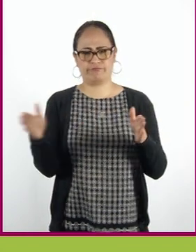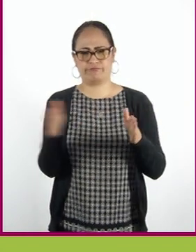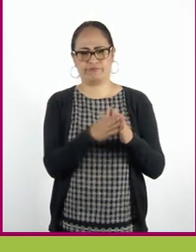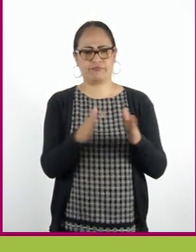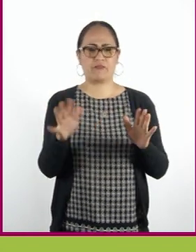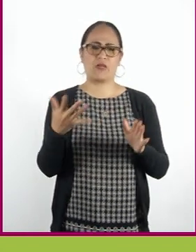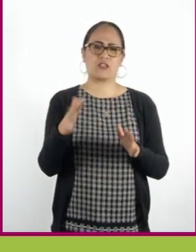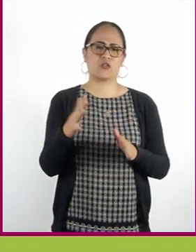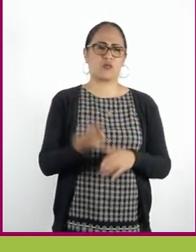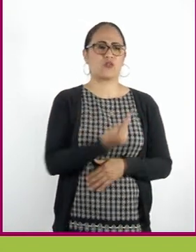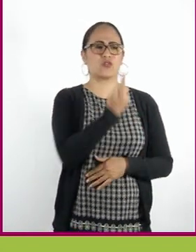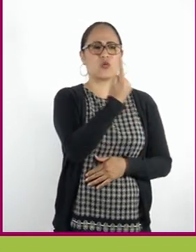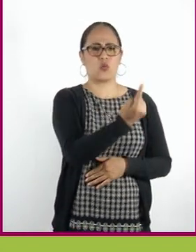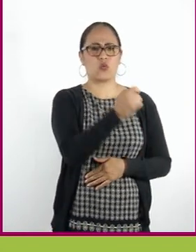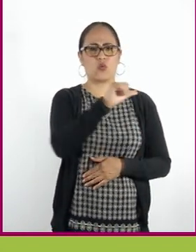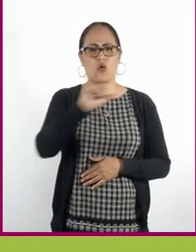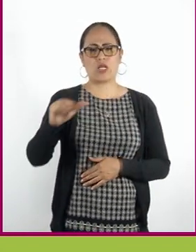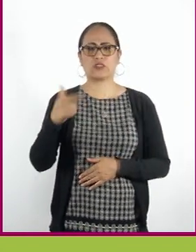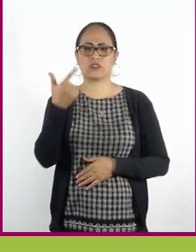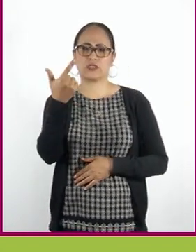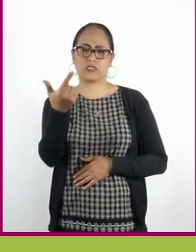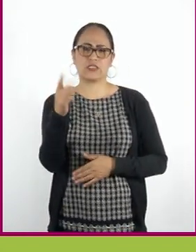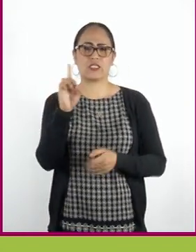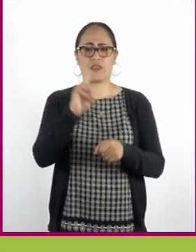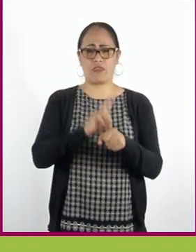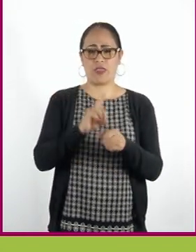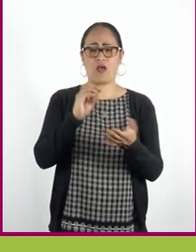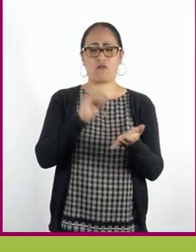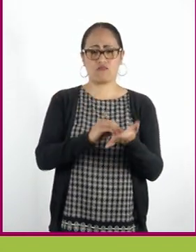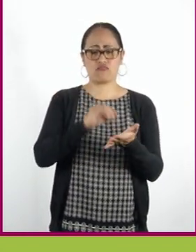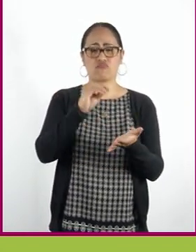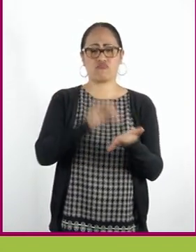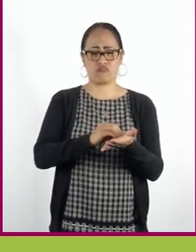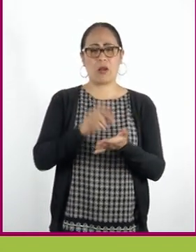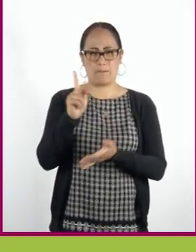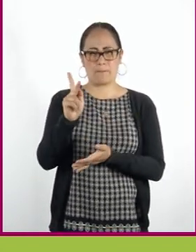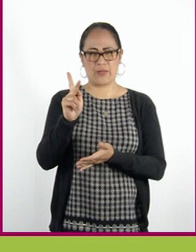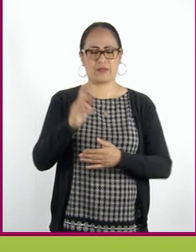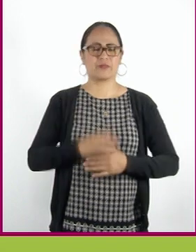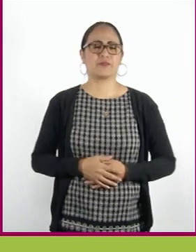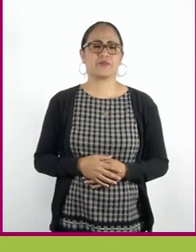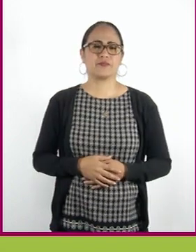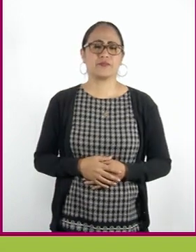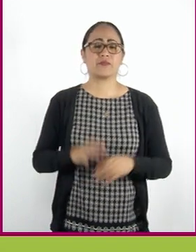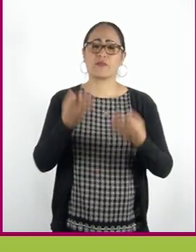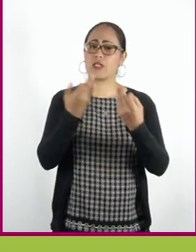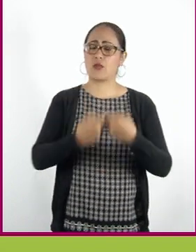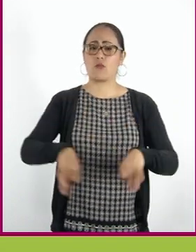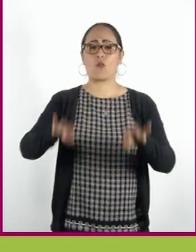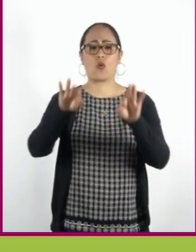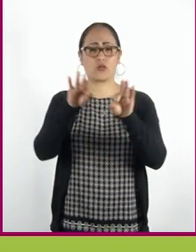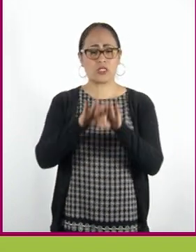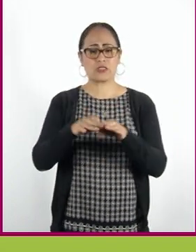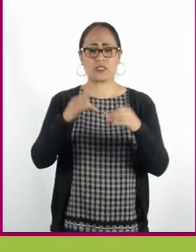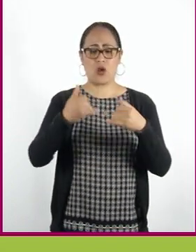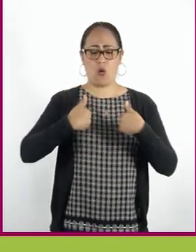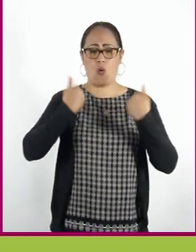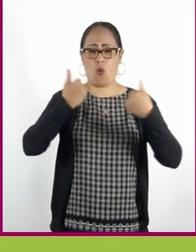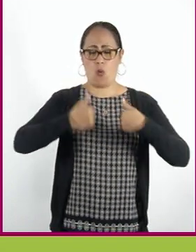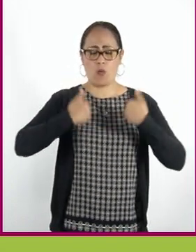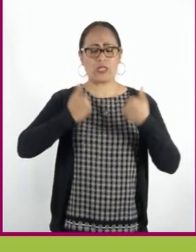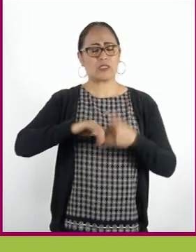durar de 1 a 7 días. Es de suma importancia que todo adolescente conozca